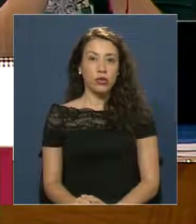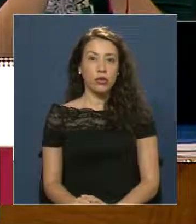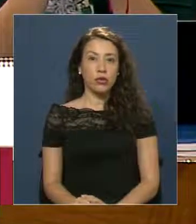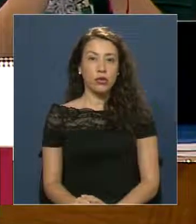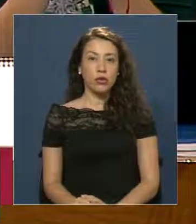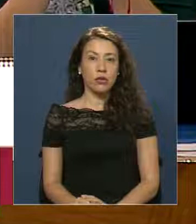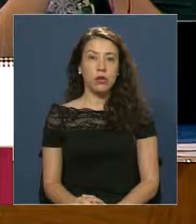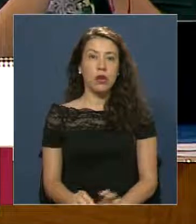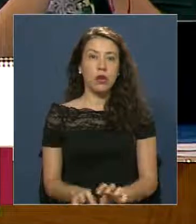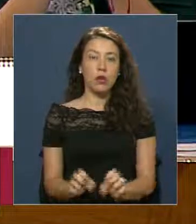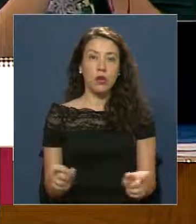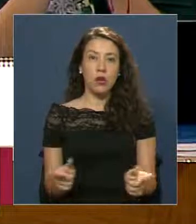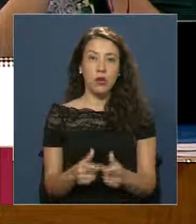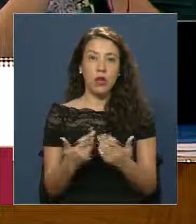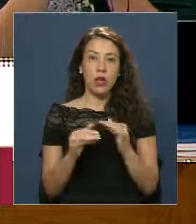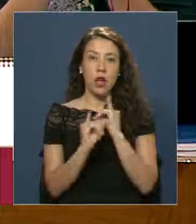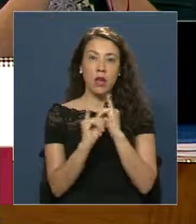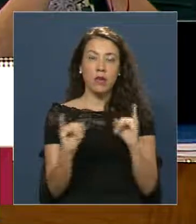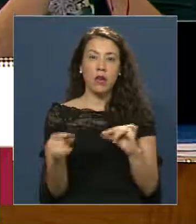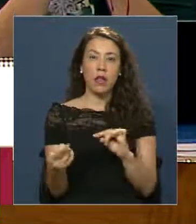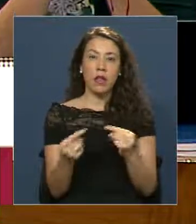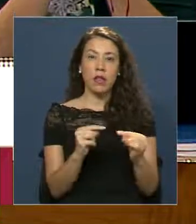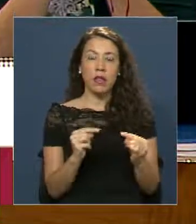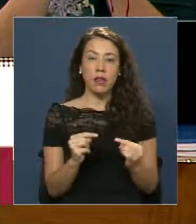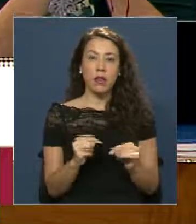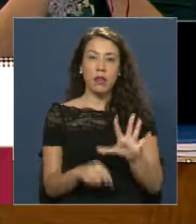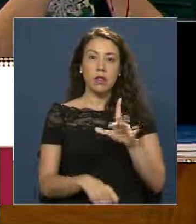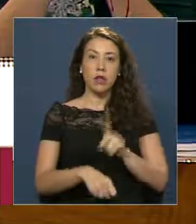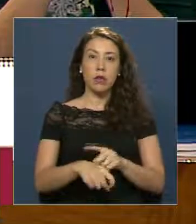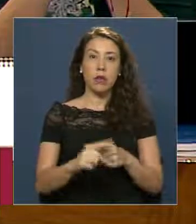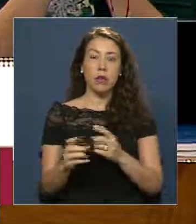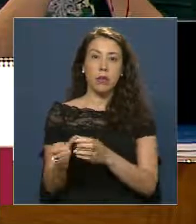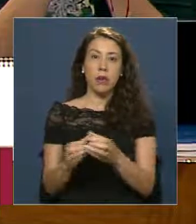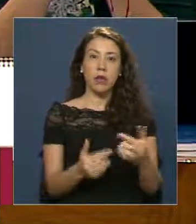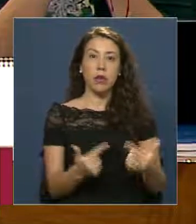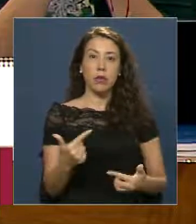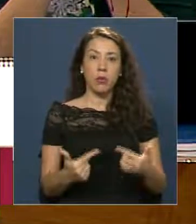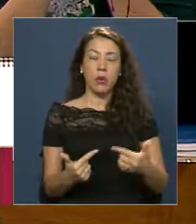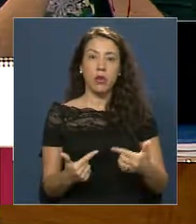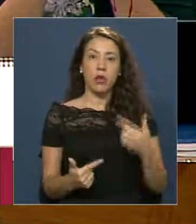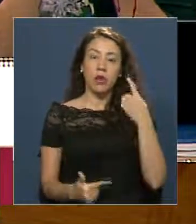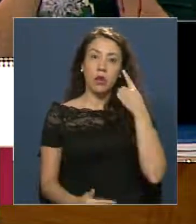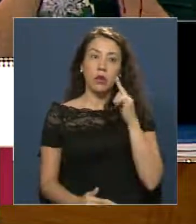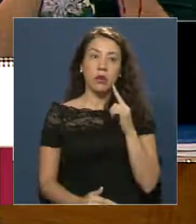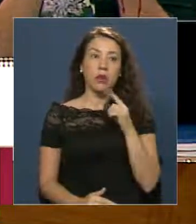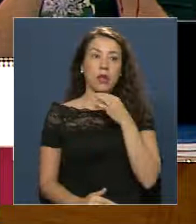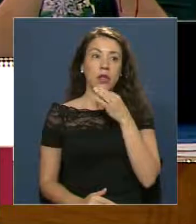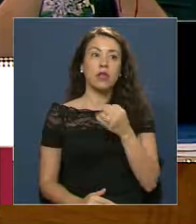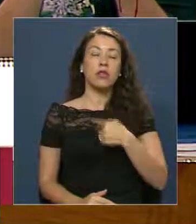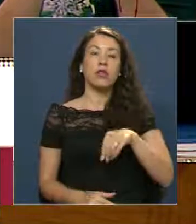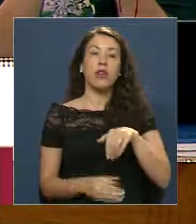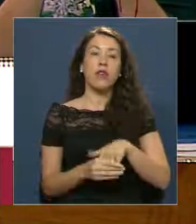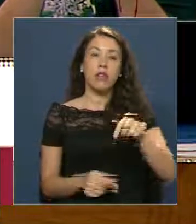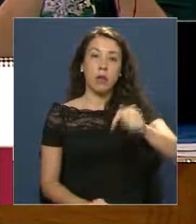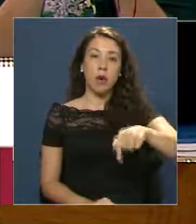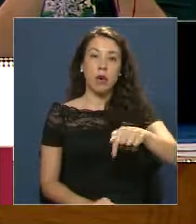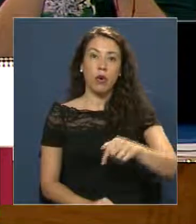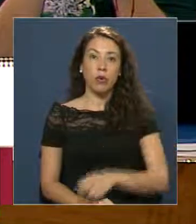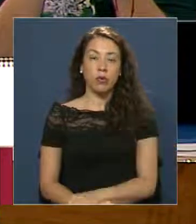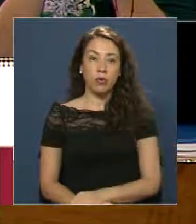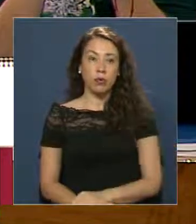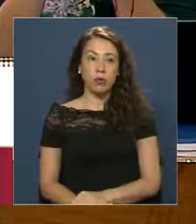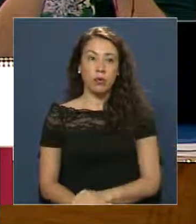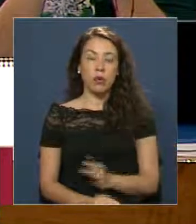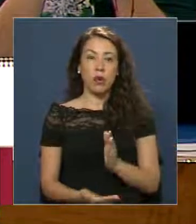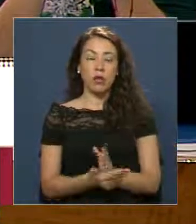siendo el acuerdo de comité ya informado, un debate de 5 minutos por bancada para expresarse, lo vamos a votar hoy día.